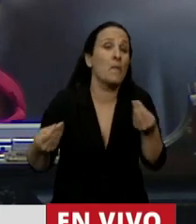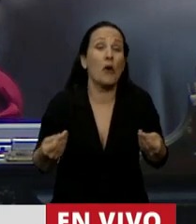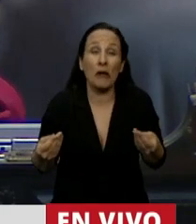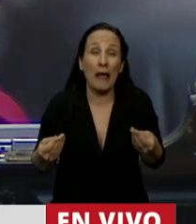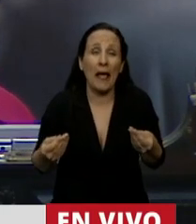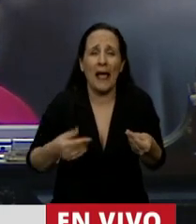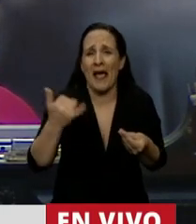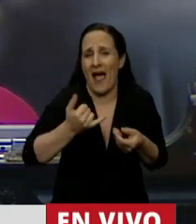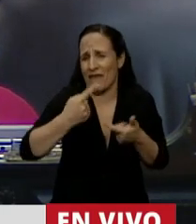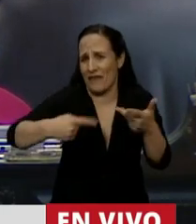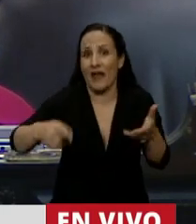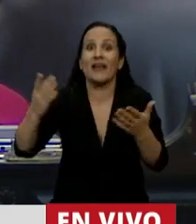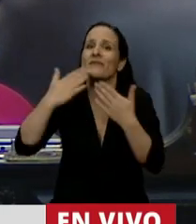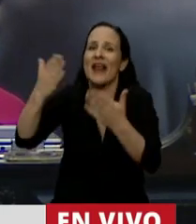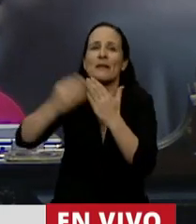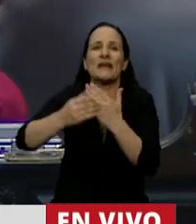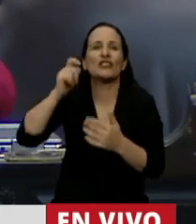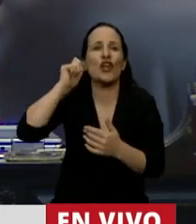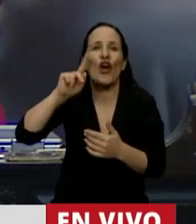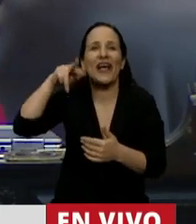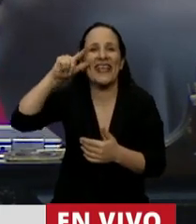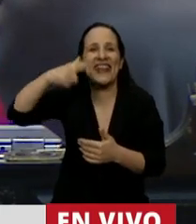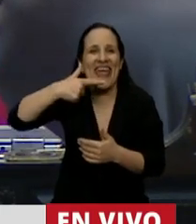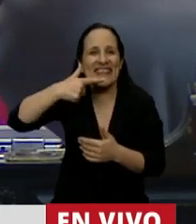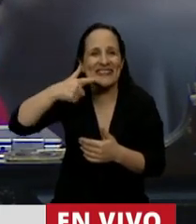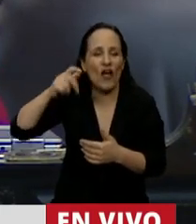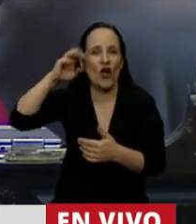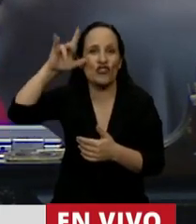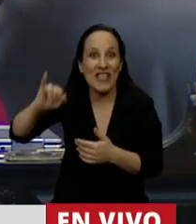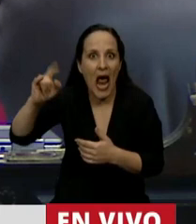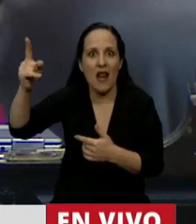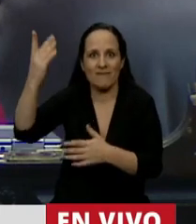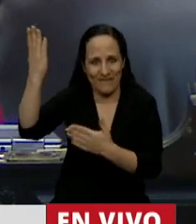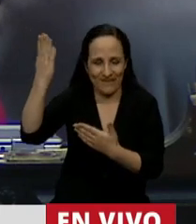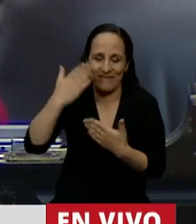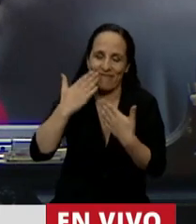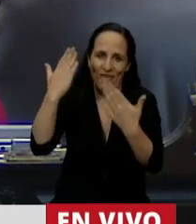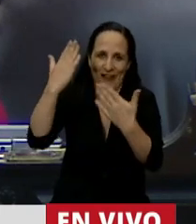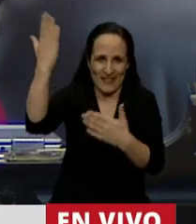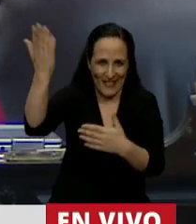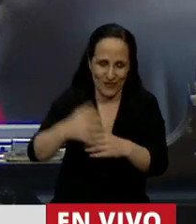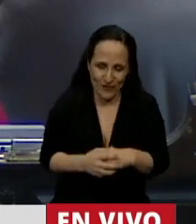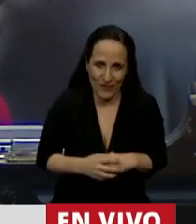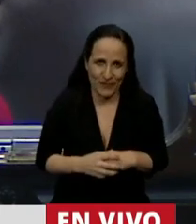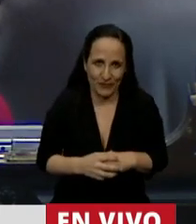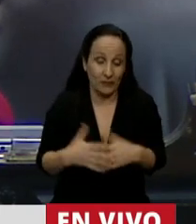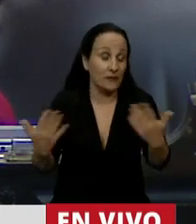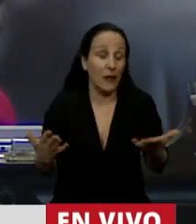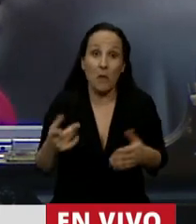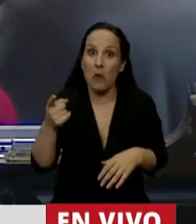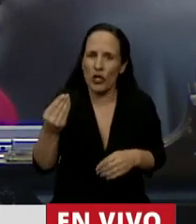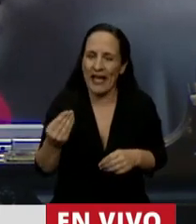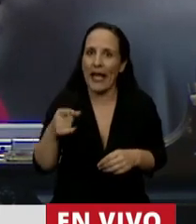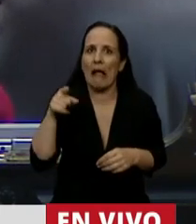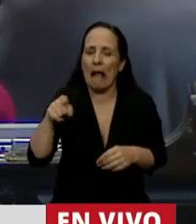todo el paquete y el ministro ginés gonzález que está por allá arriba también quiero felicitarlo está dentro de todo este proyecto de